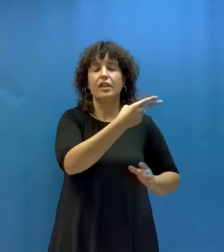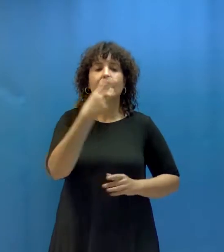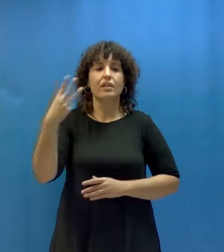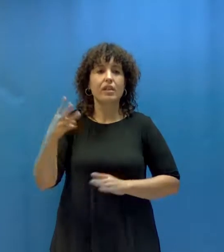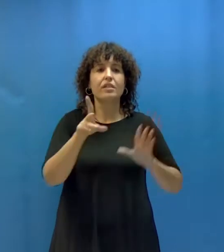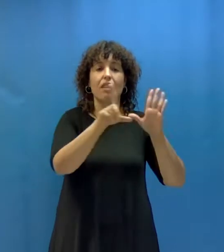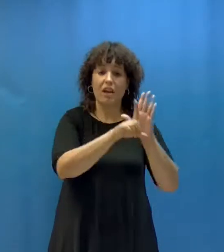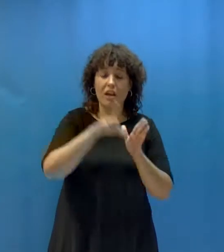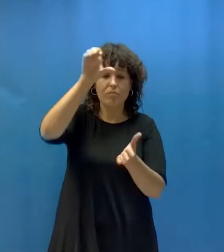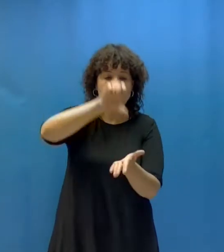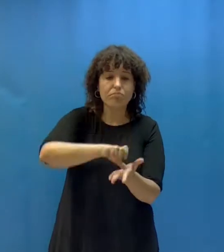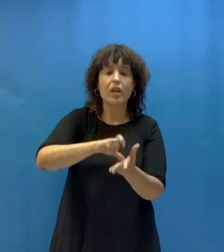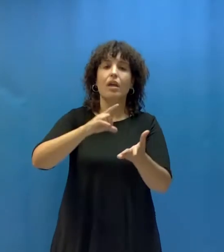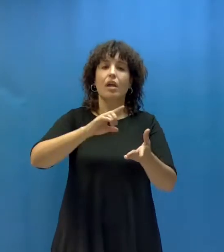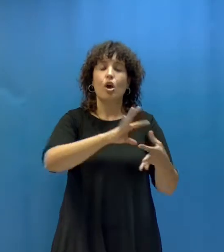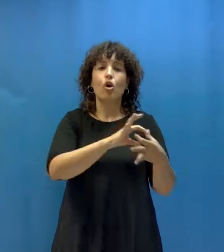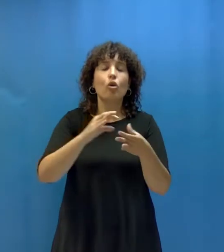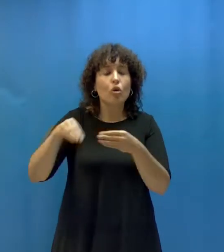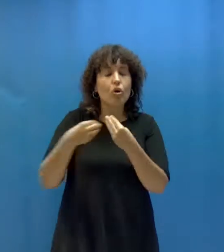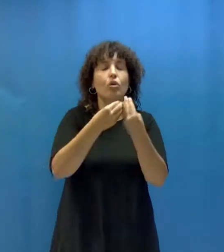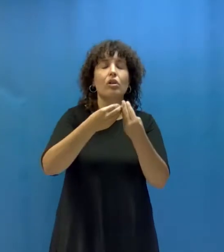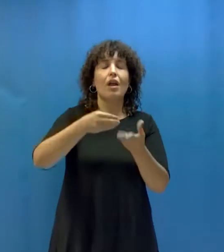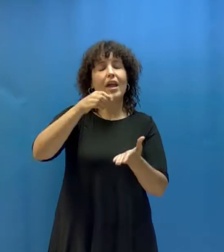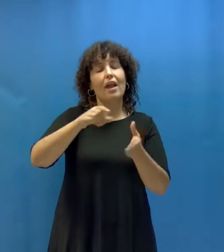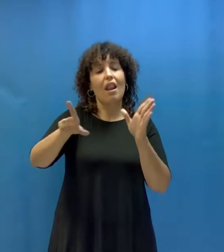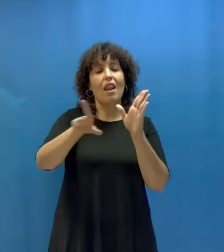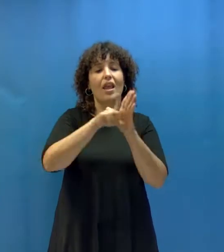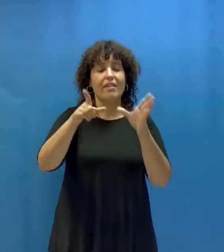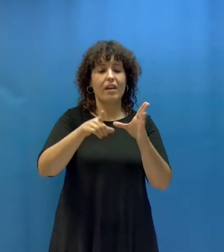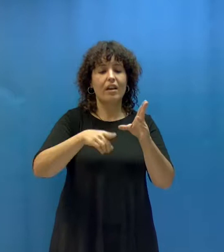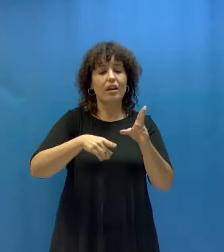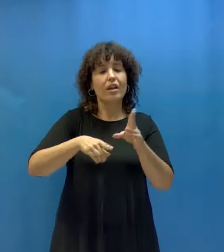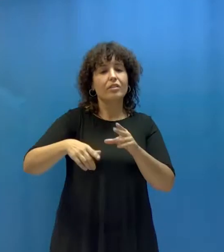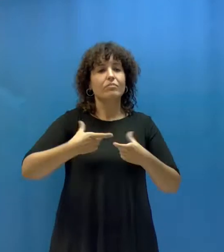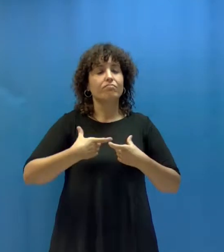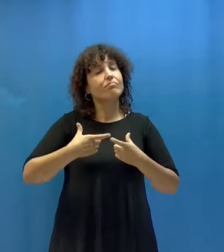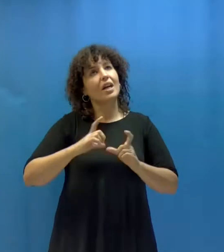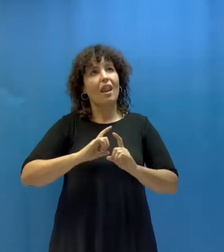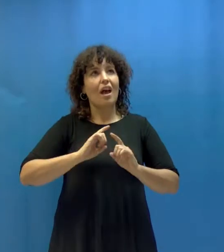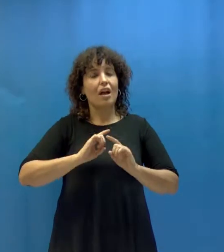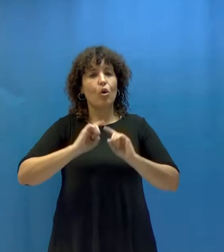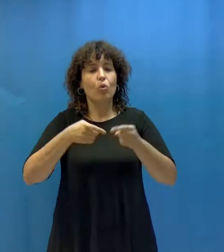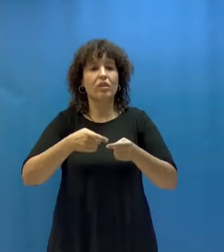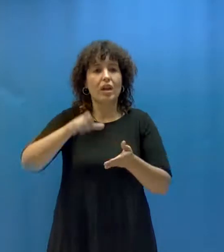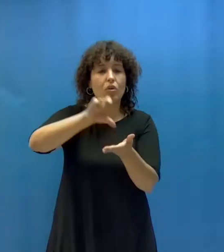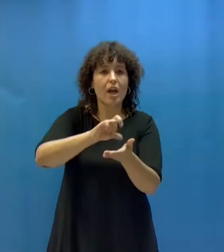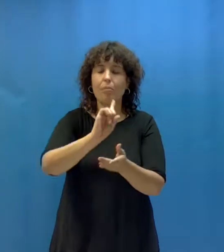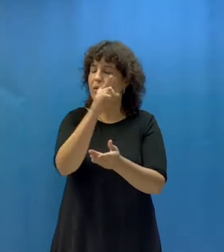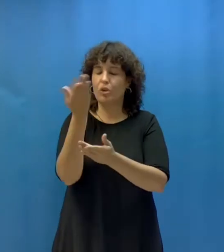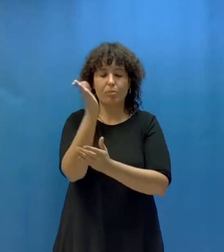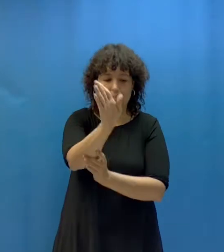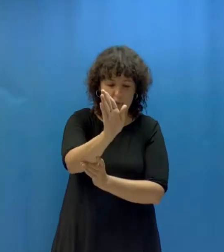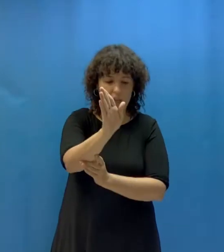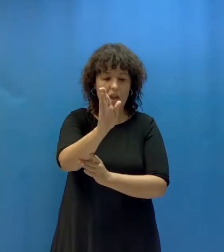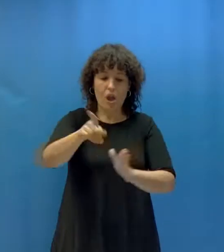con la aprobación del proyecto por la Junta de Gobierno Local y con todos los informes preceptivos favorables, se propone, primero, aprobar inicialmente esta